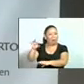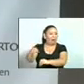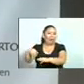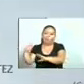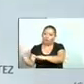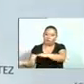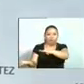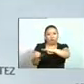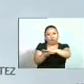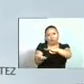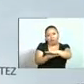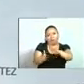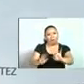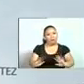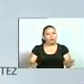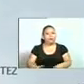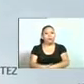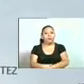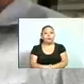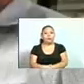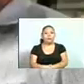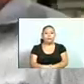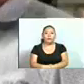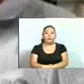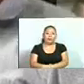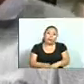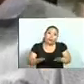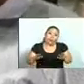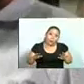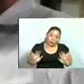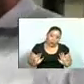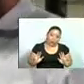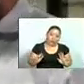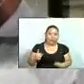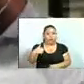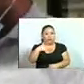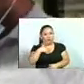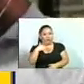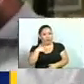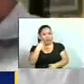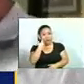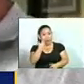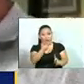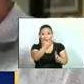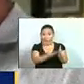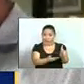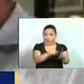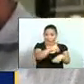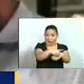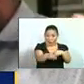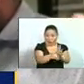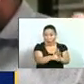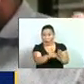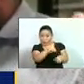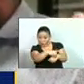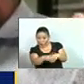directamente al archivo. Bueno, a en primer lugar me parece que este diputado